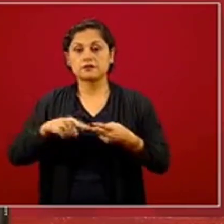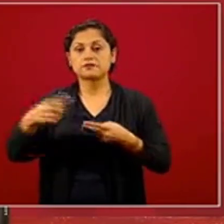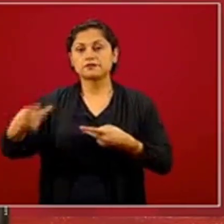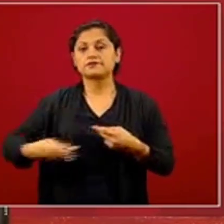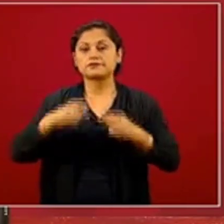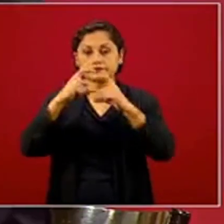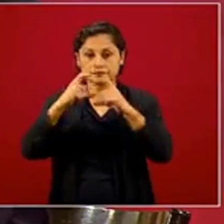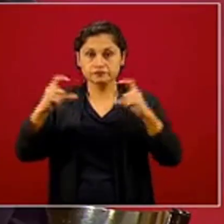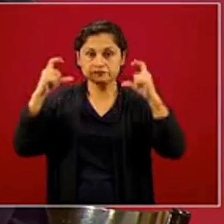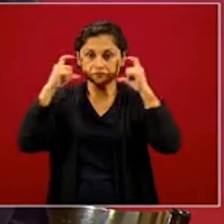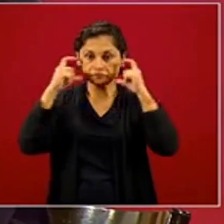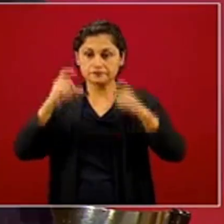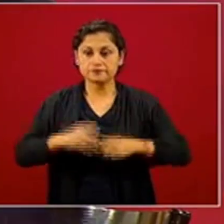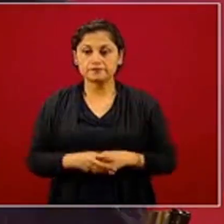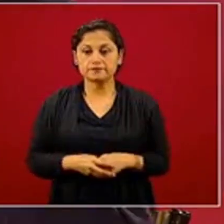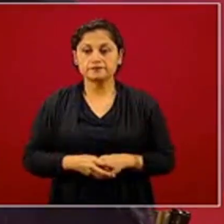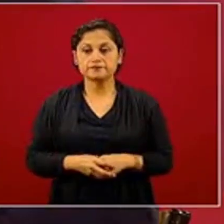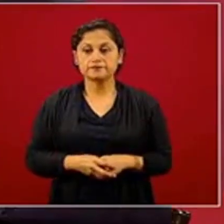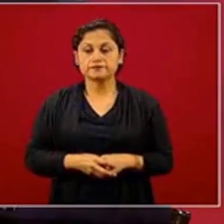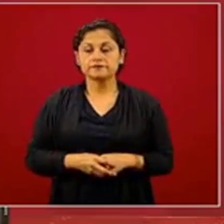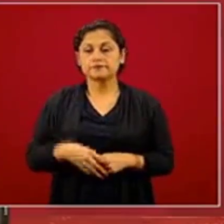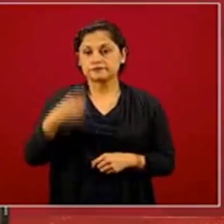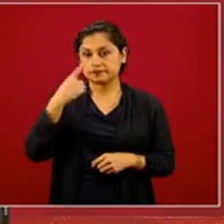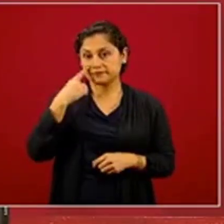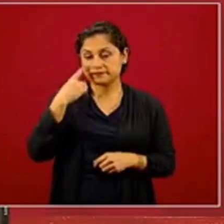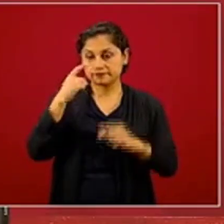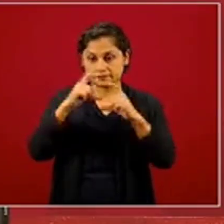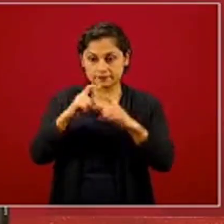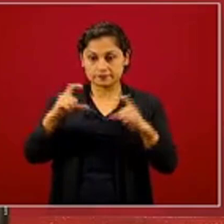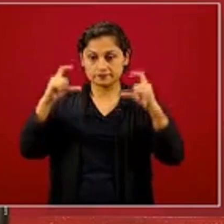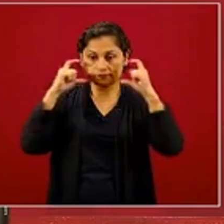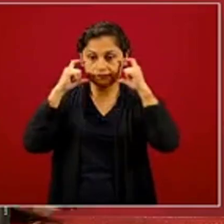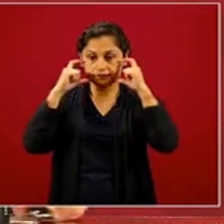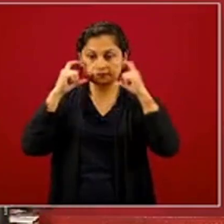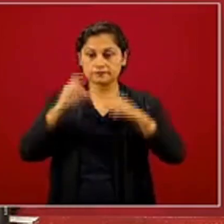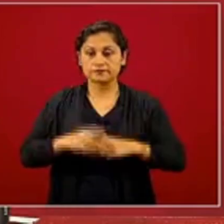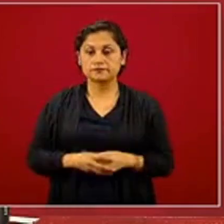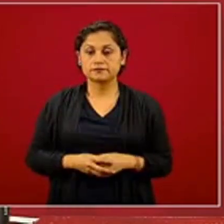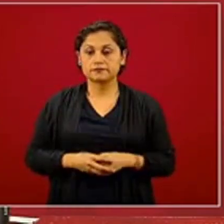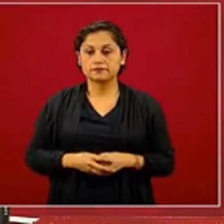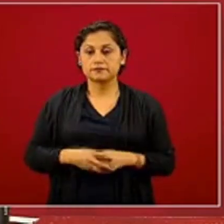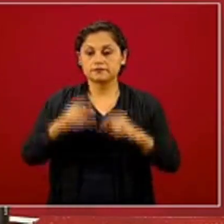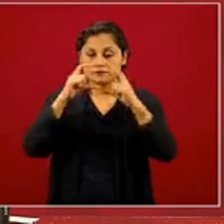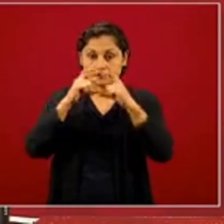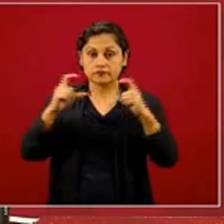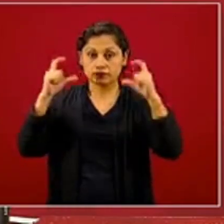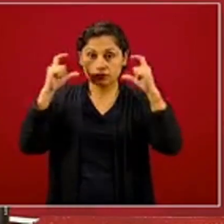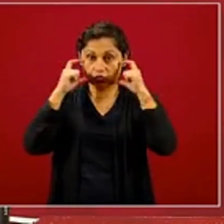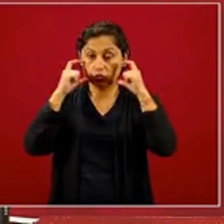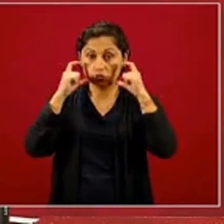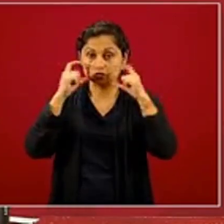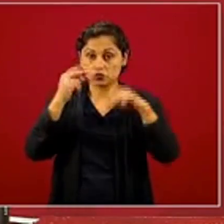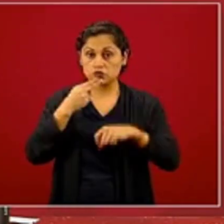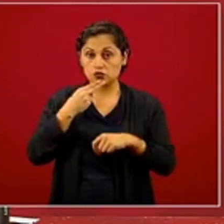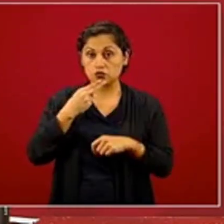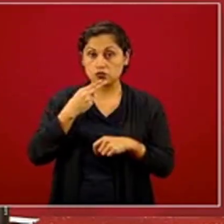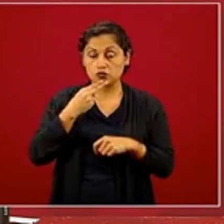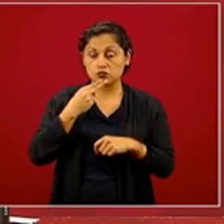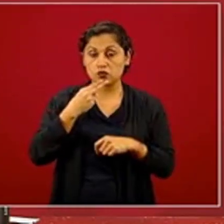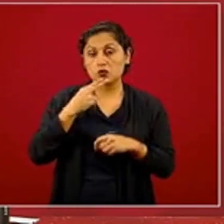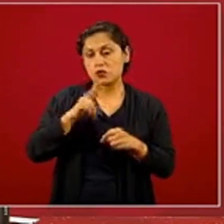esto. Difícilmente el cubrebocas, o los cubrebocas de uso convencional, incluyendo los de